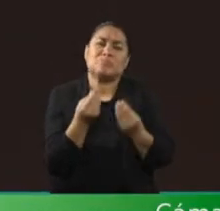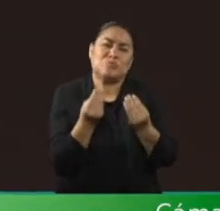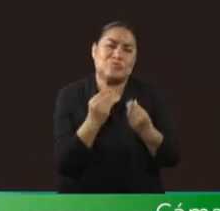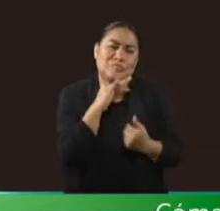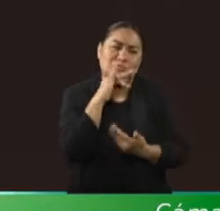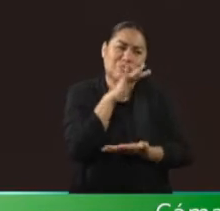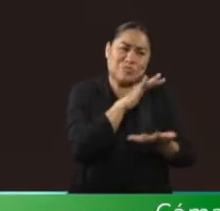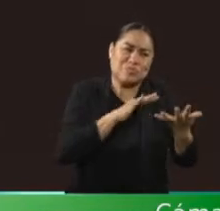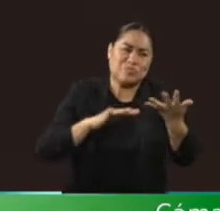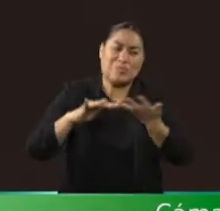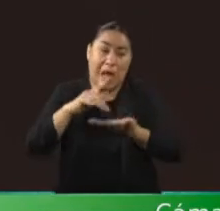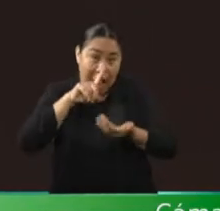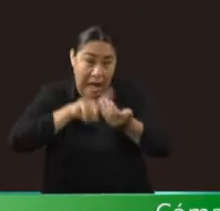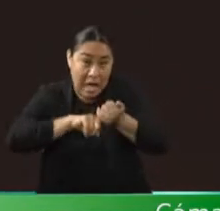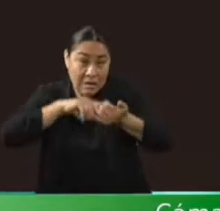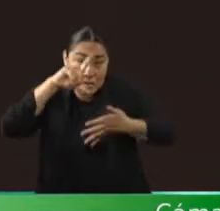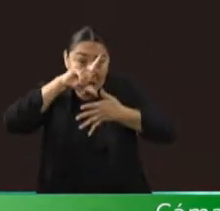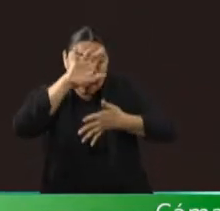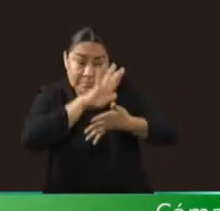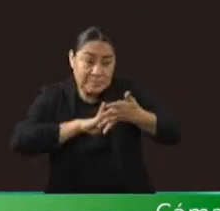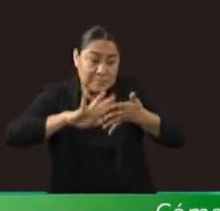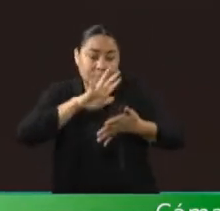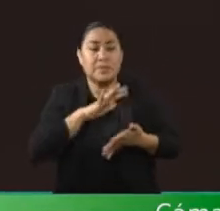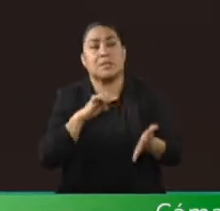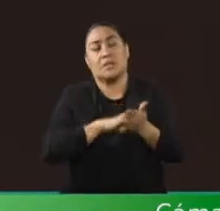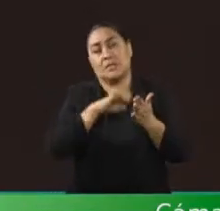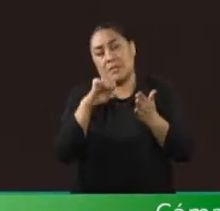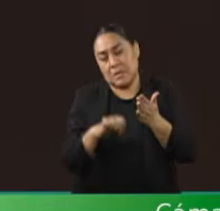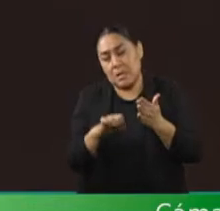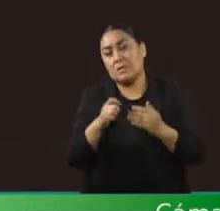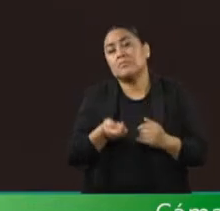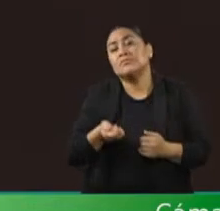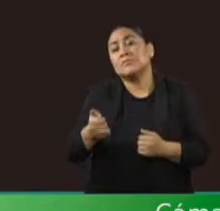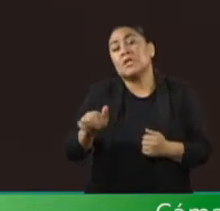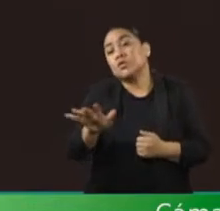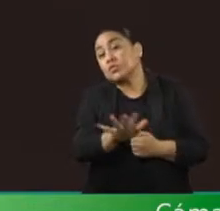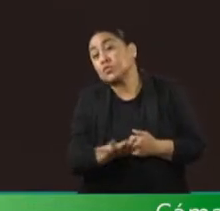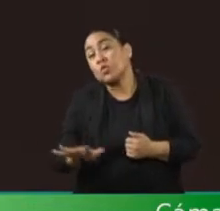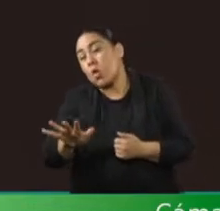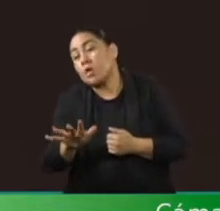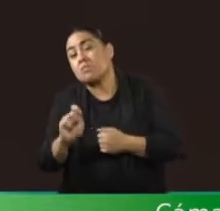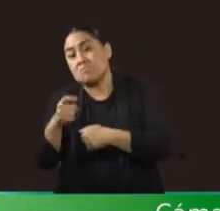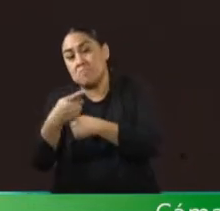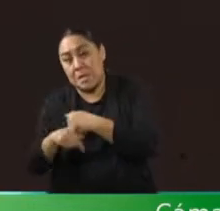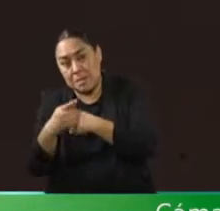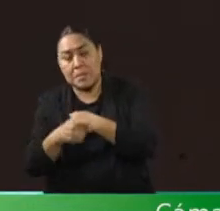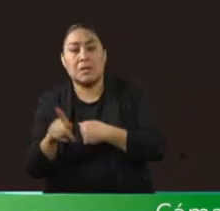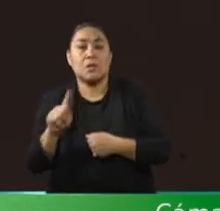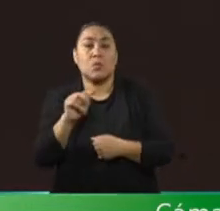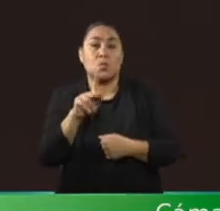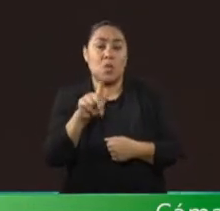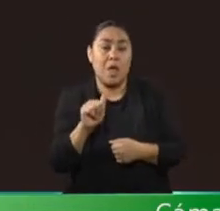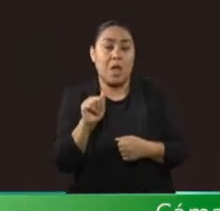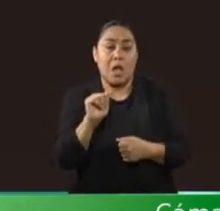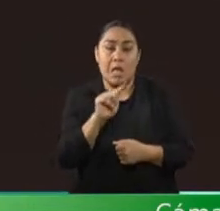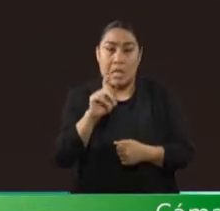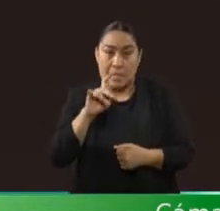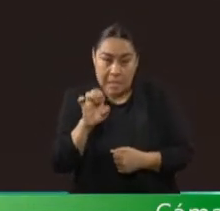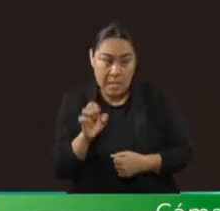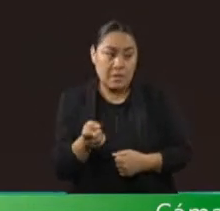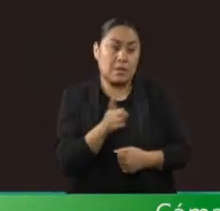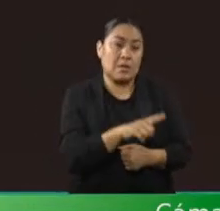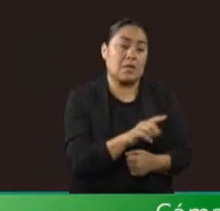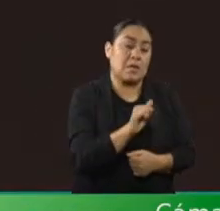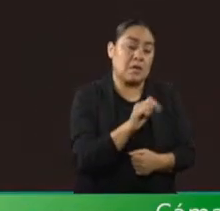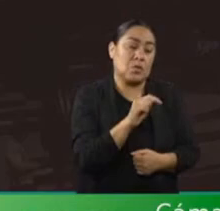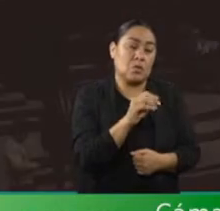en Latinoamérica. Ejemplos específicos de esto son las catalogadas zonas de riesgo, como Tula de Allende, Atotonilco de